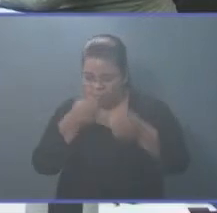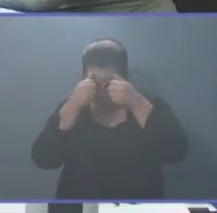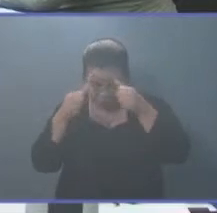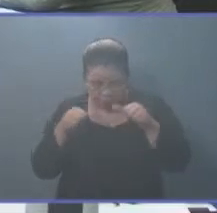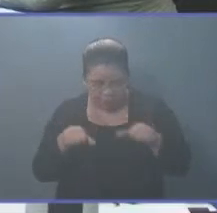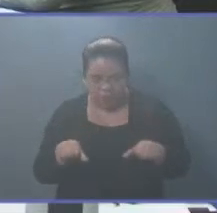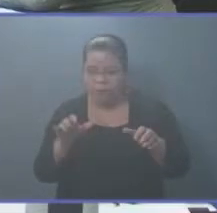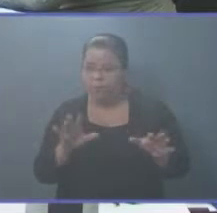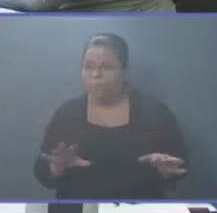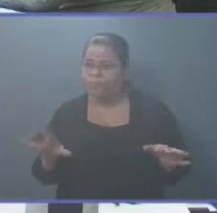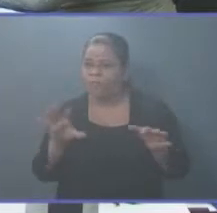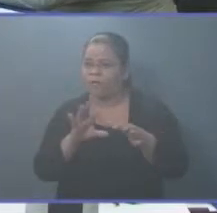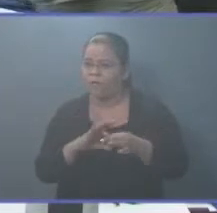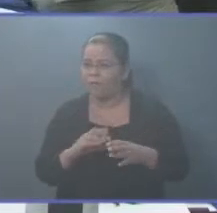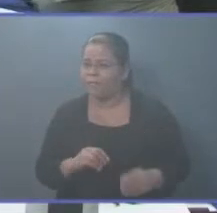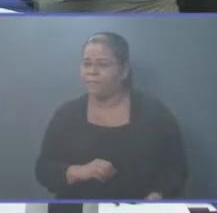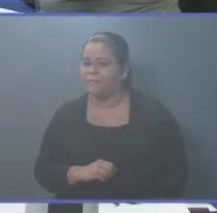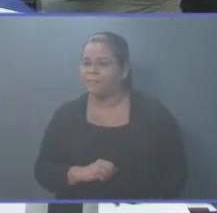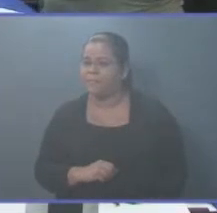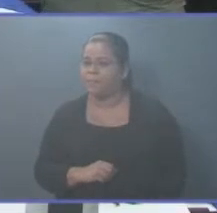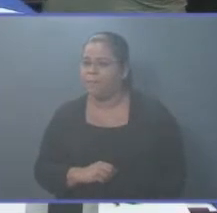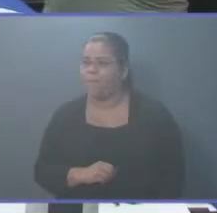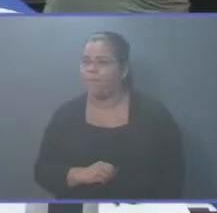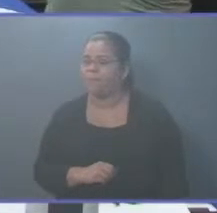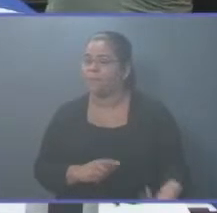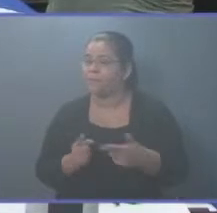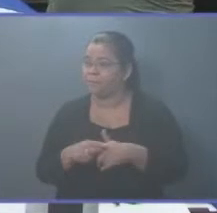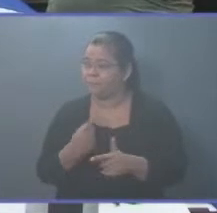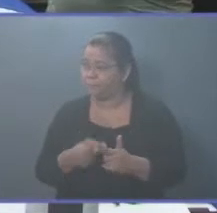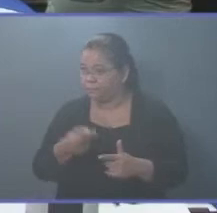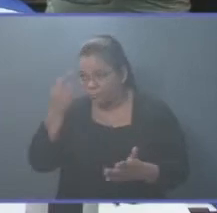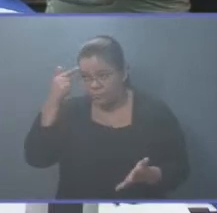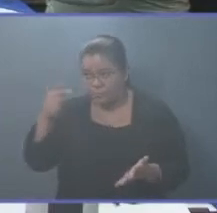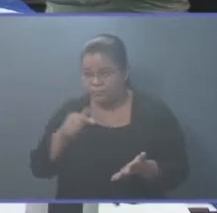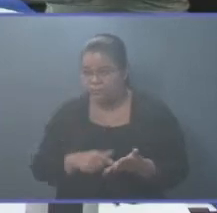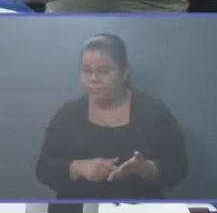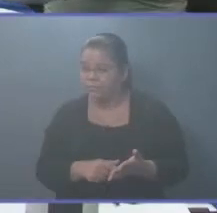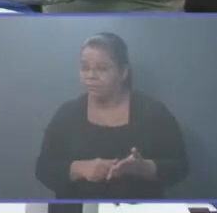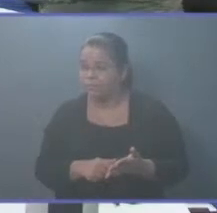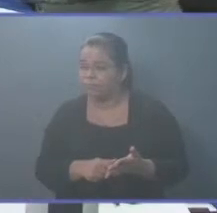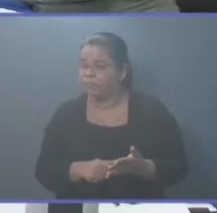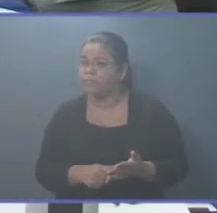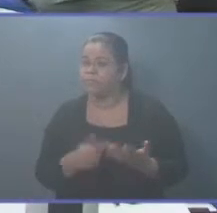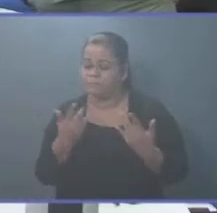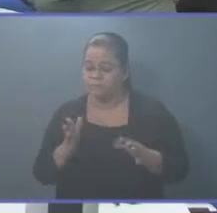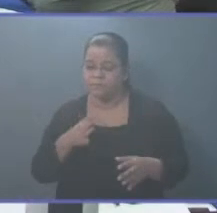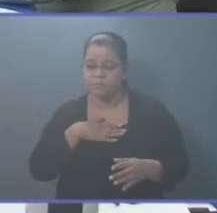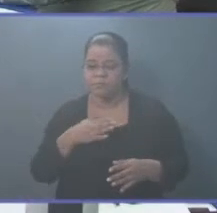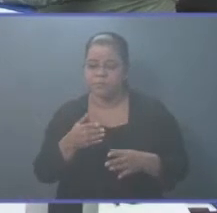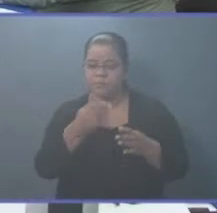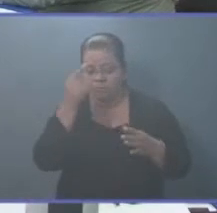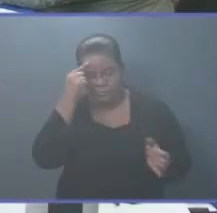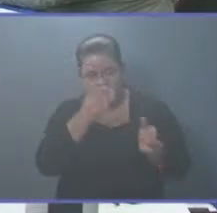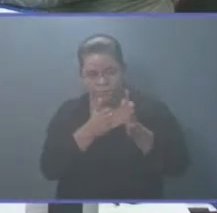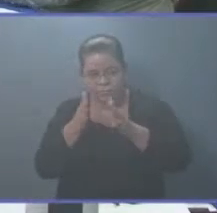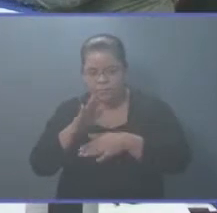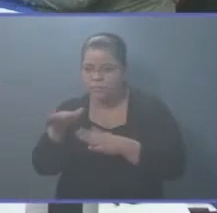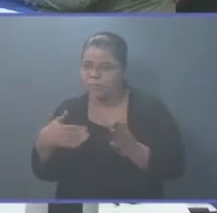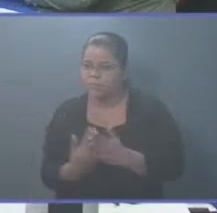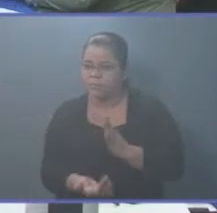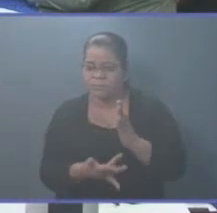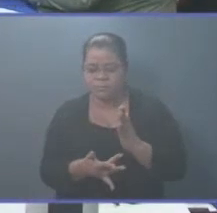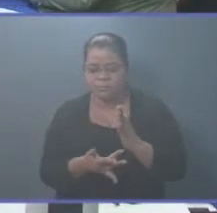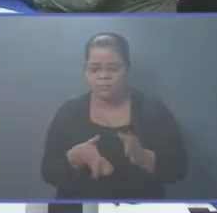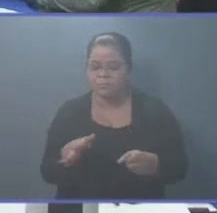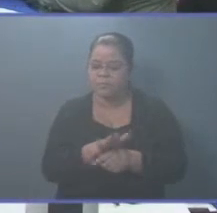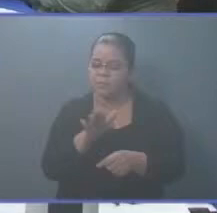delito ilegal de personas de la Policía Nacional Civil contará con el personal especializado, recursos logísticos y técnicos